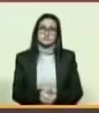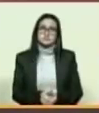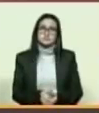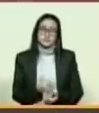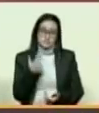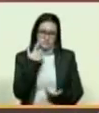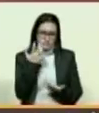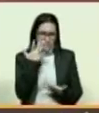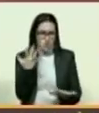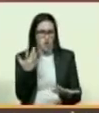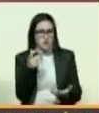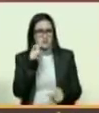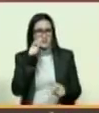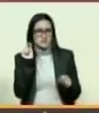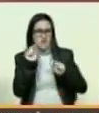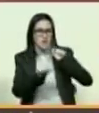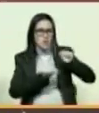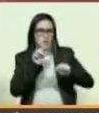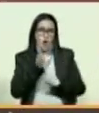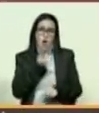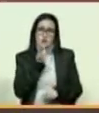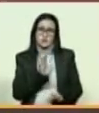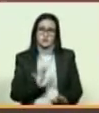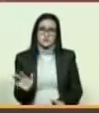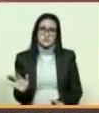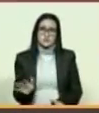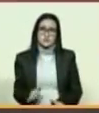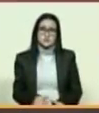y notorio como se dicen y las cosas que se dicen. Si